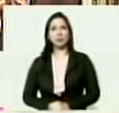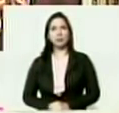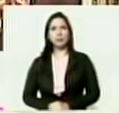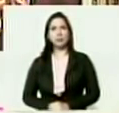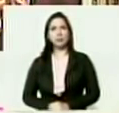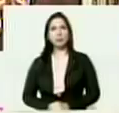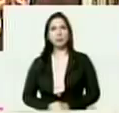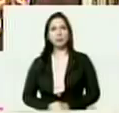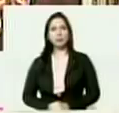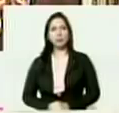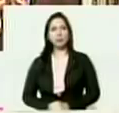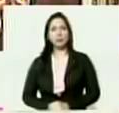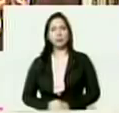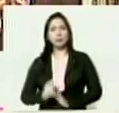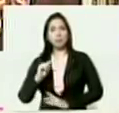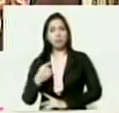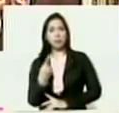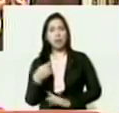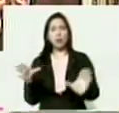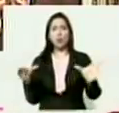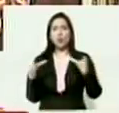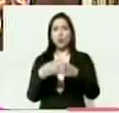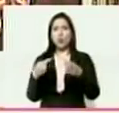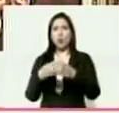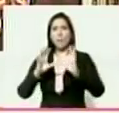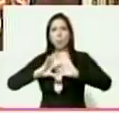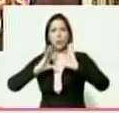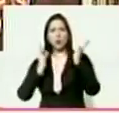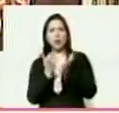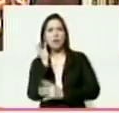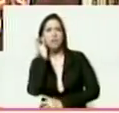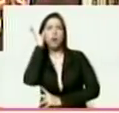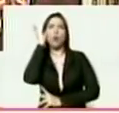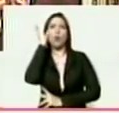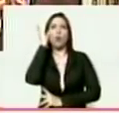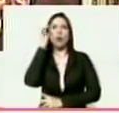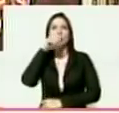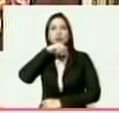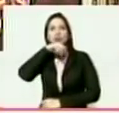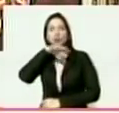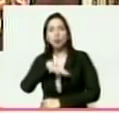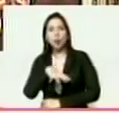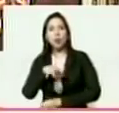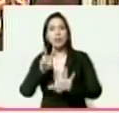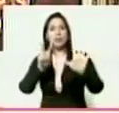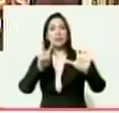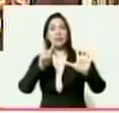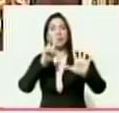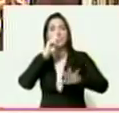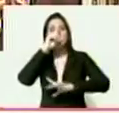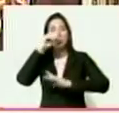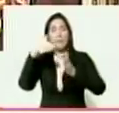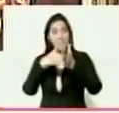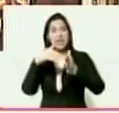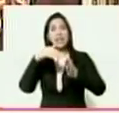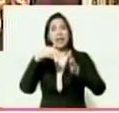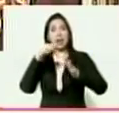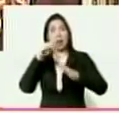Primer cuerpo mundial surgido en la historia de 7.000 años de civilización de la